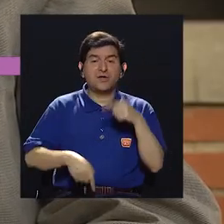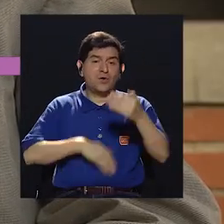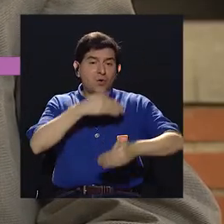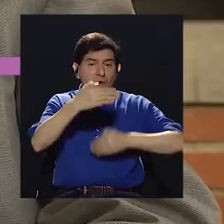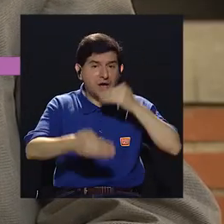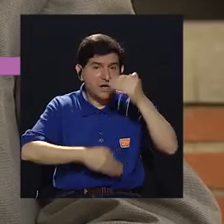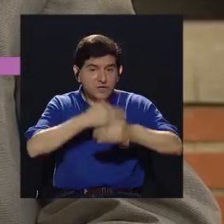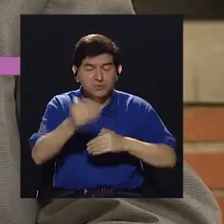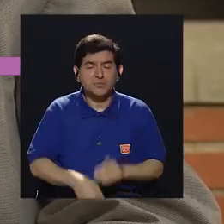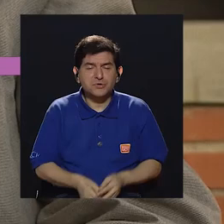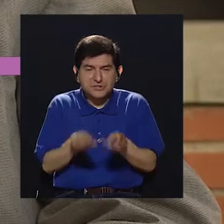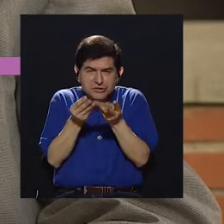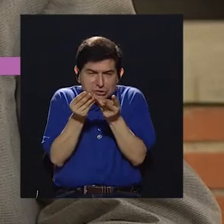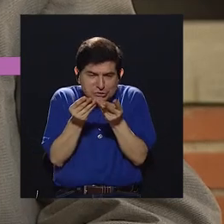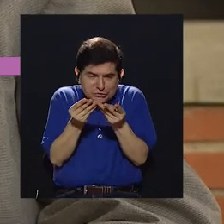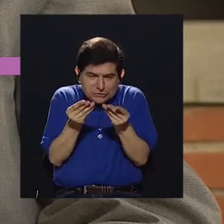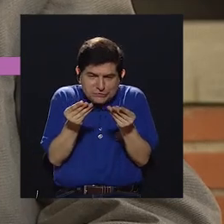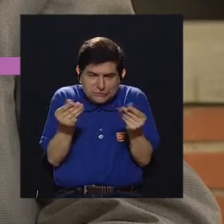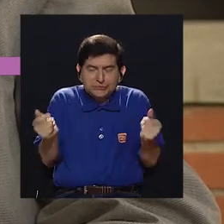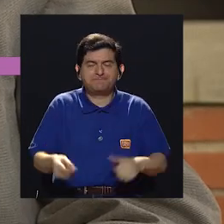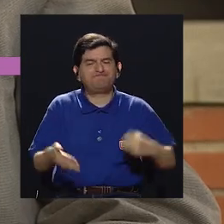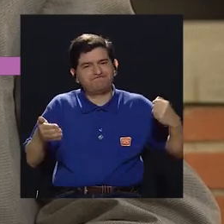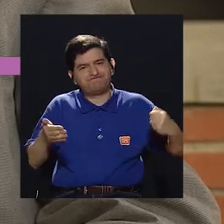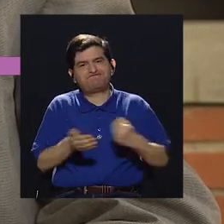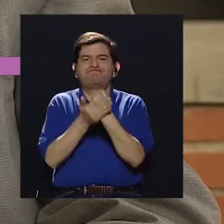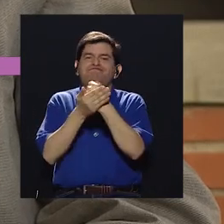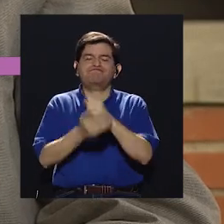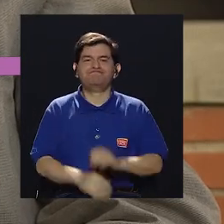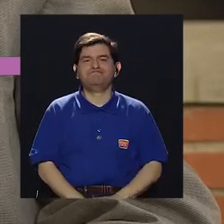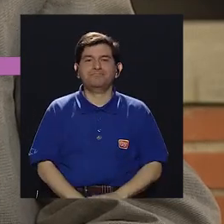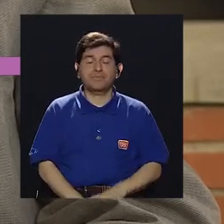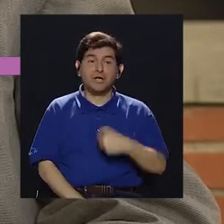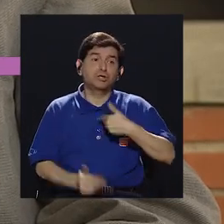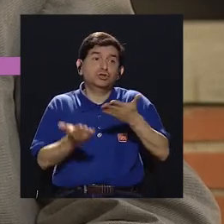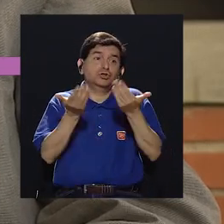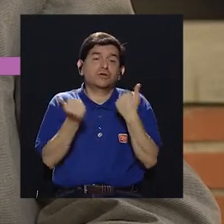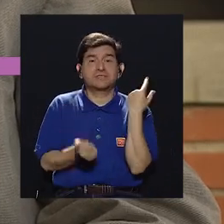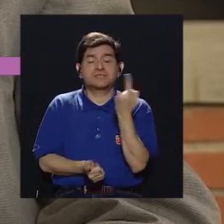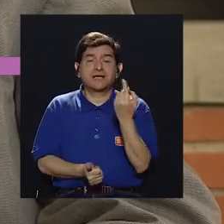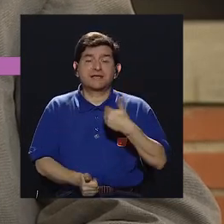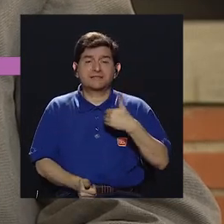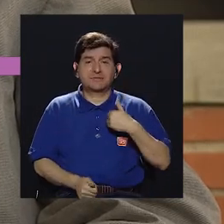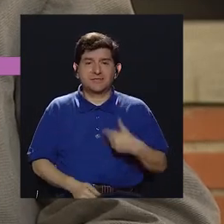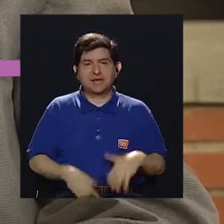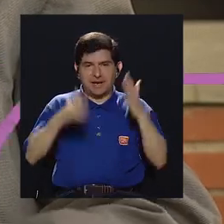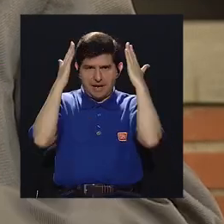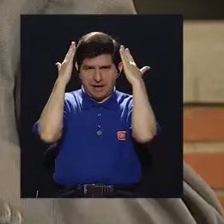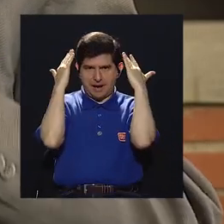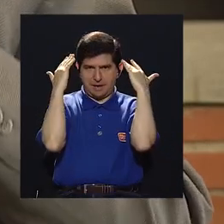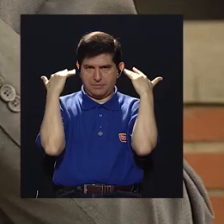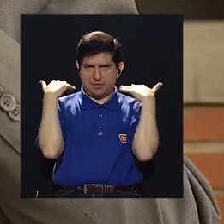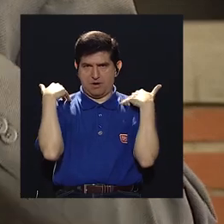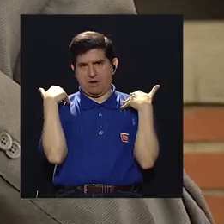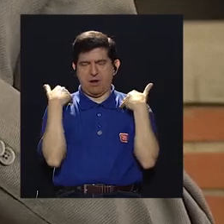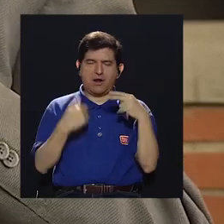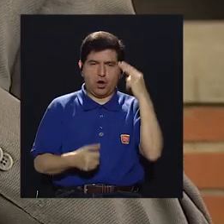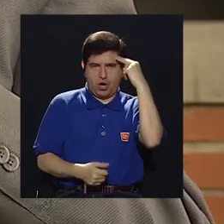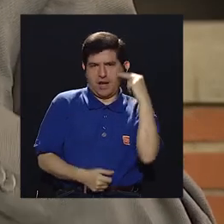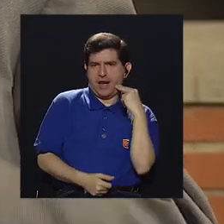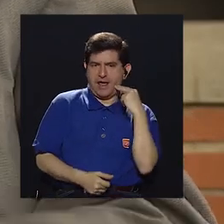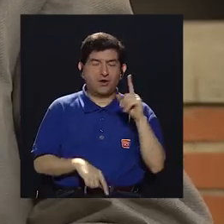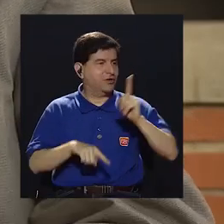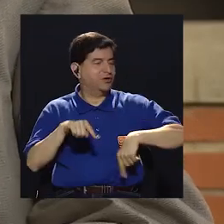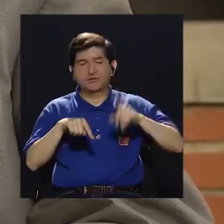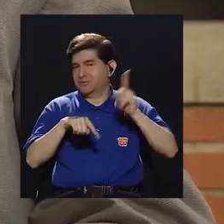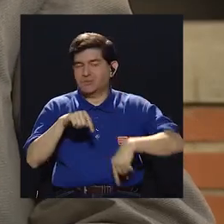pacientes, es que eso es un proceso degenerativo. Desgraciadamente, por ejemplo, yo quisiera siempre tener el pelo largo o